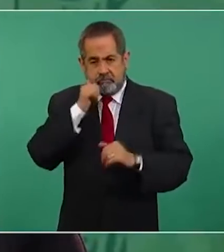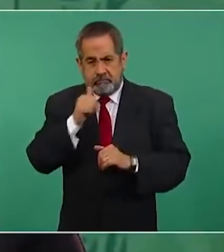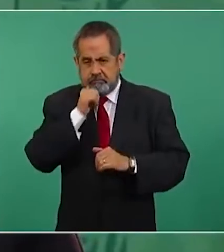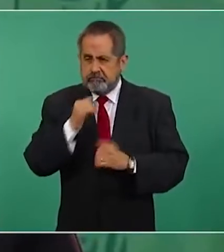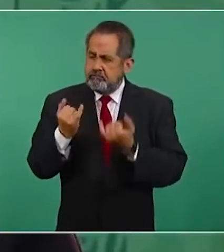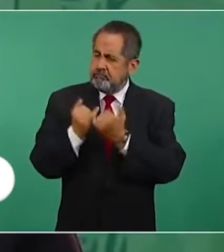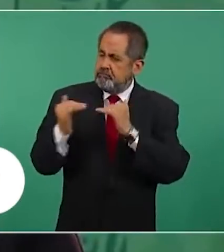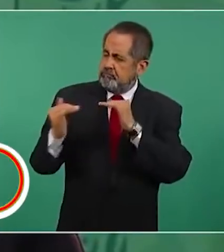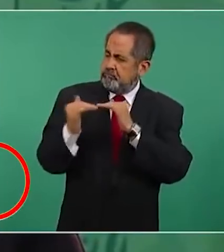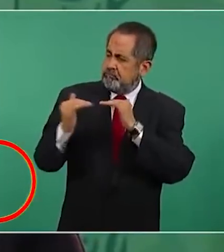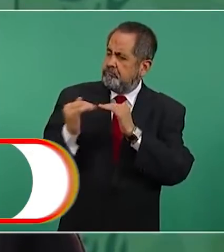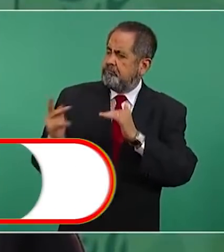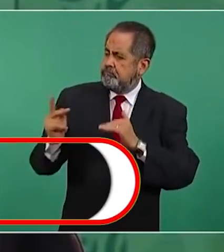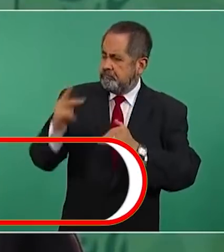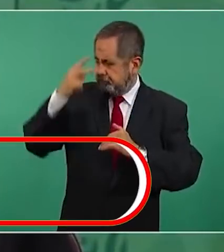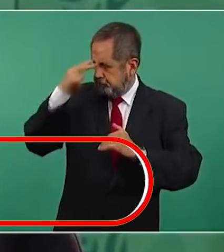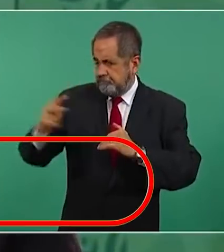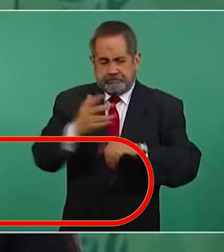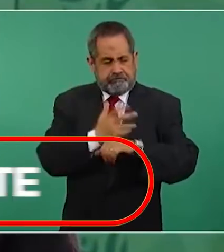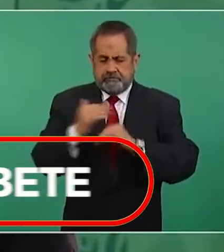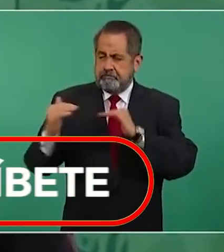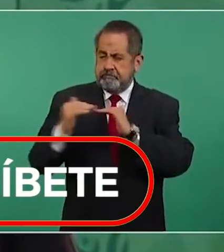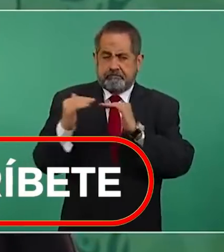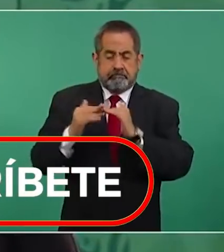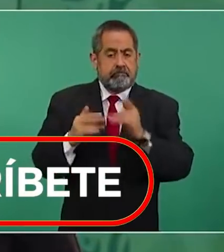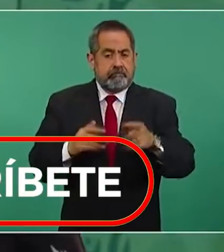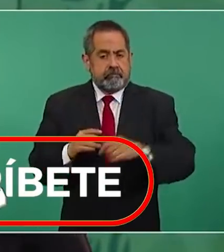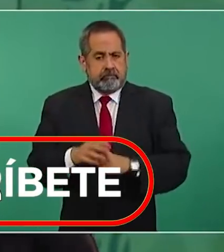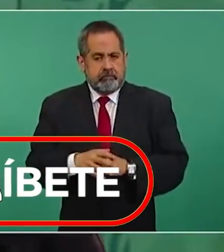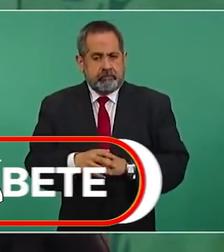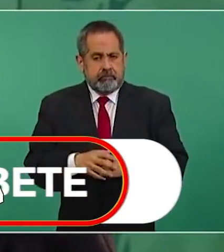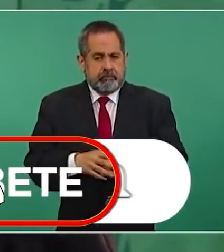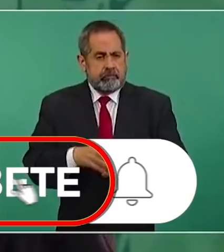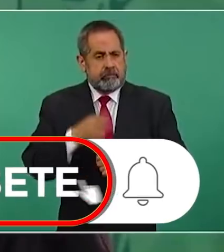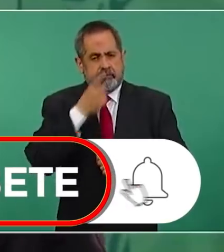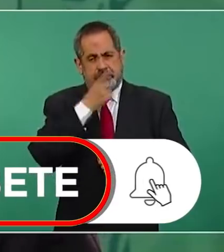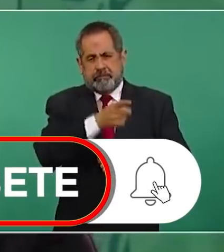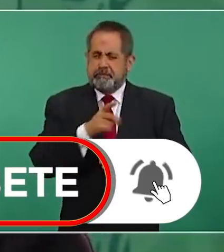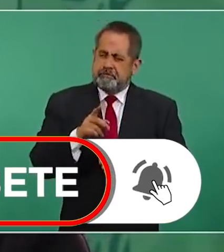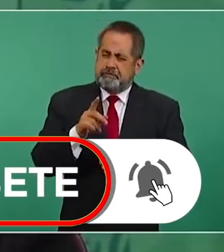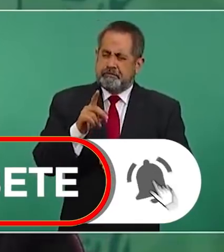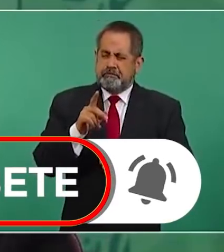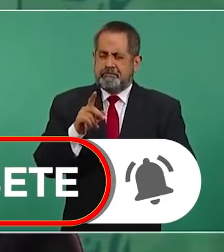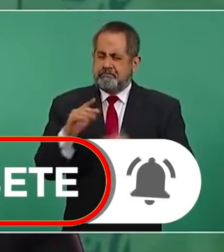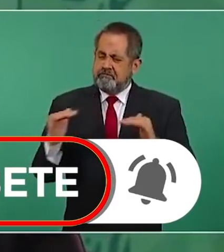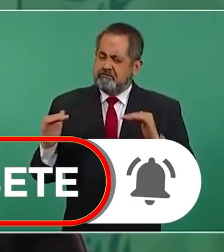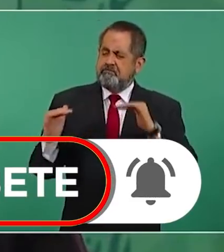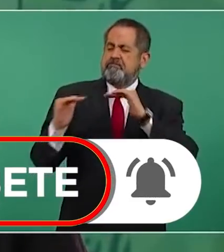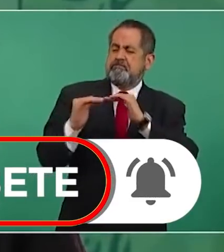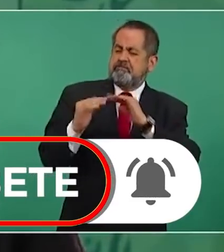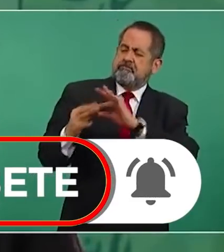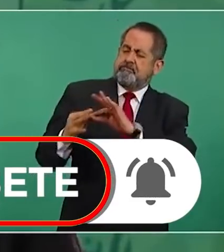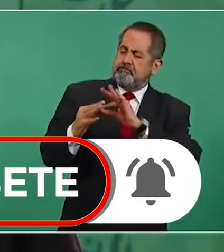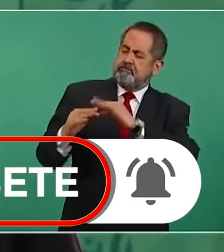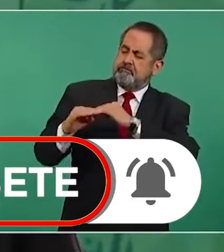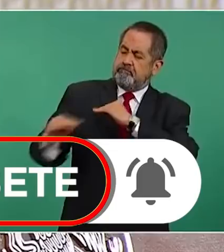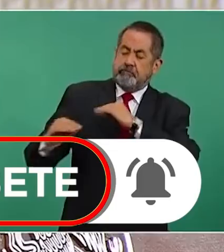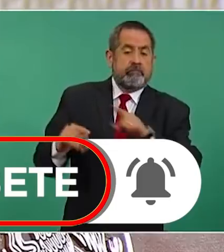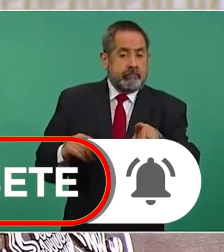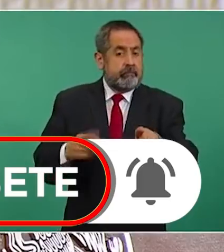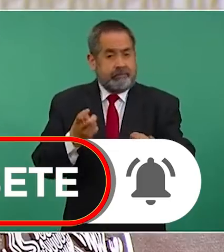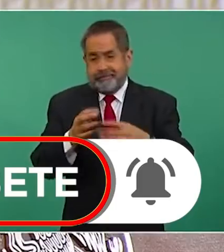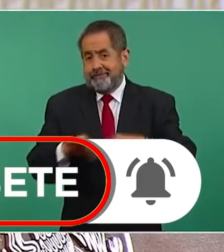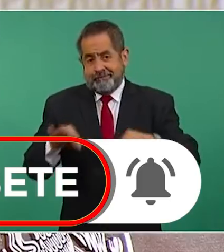iguales textualmente un pie de igualdad y eso es muy importante